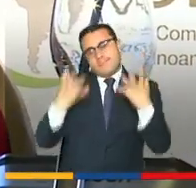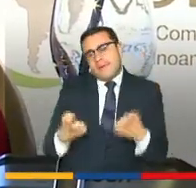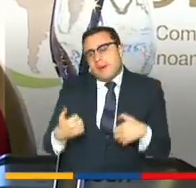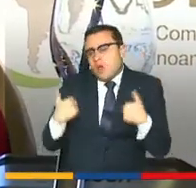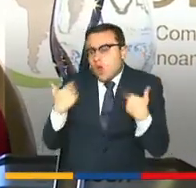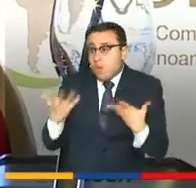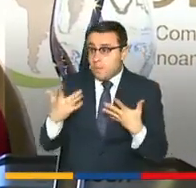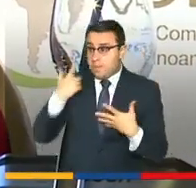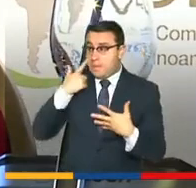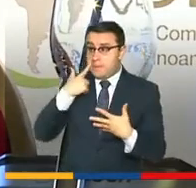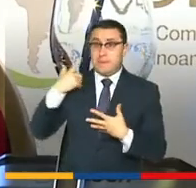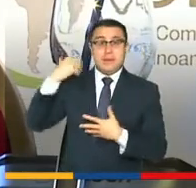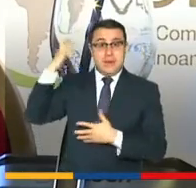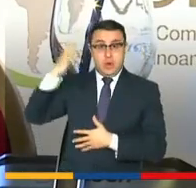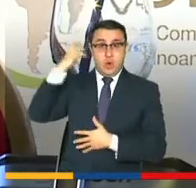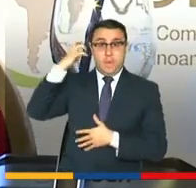mercado,